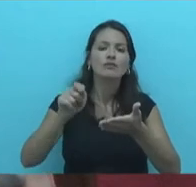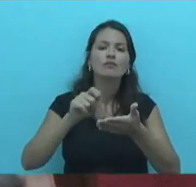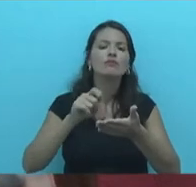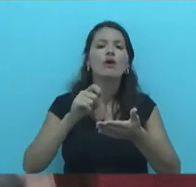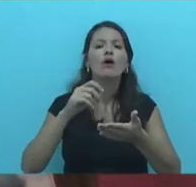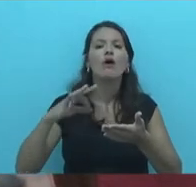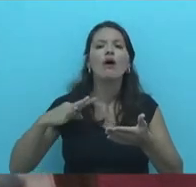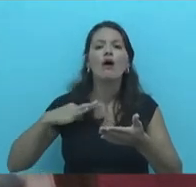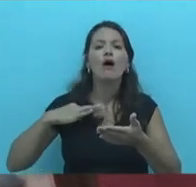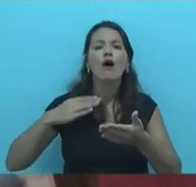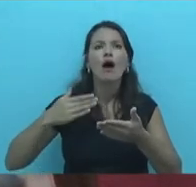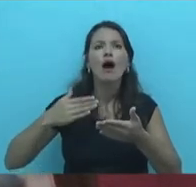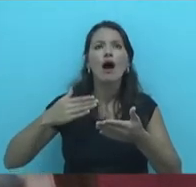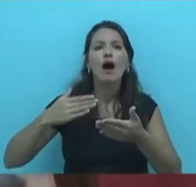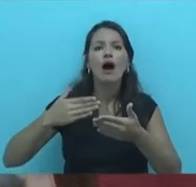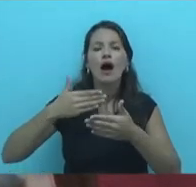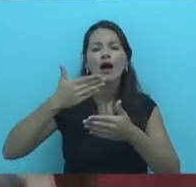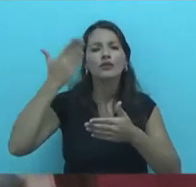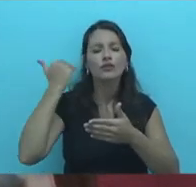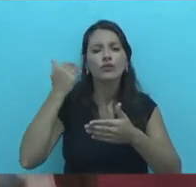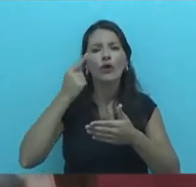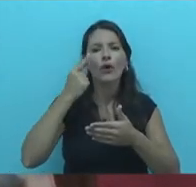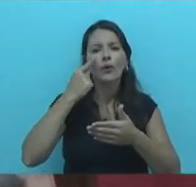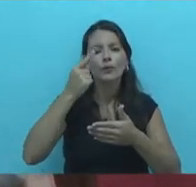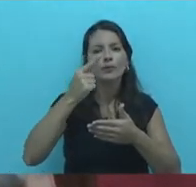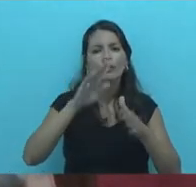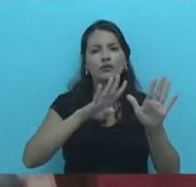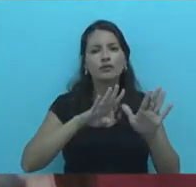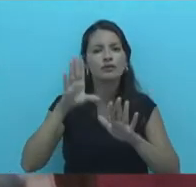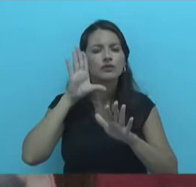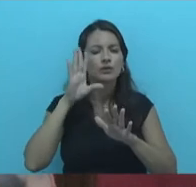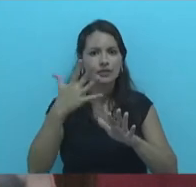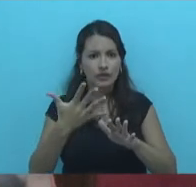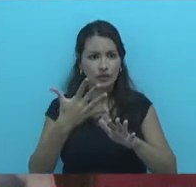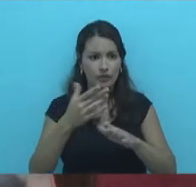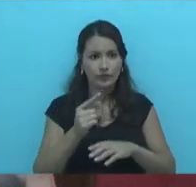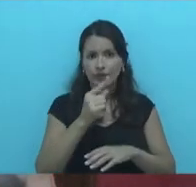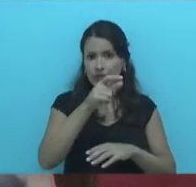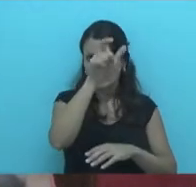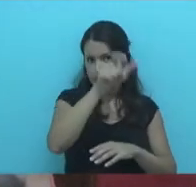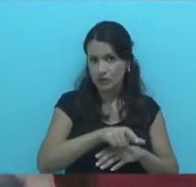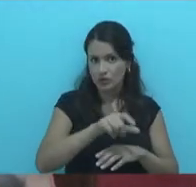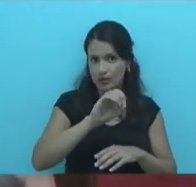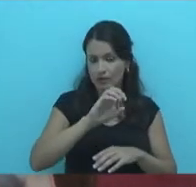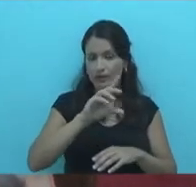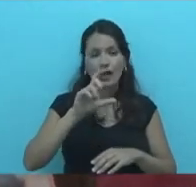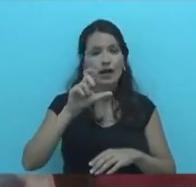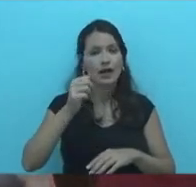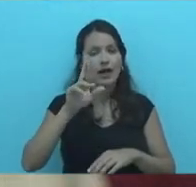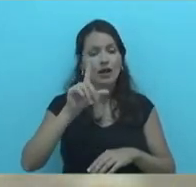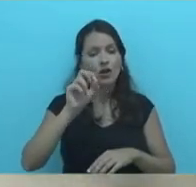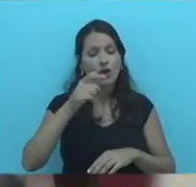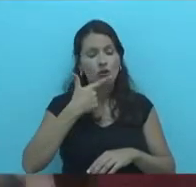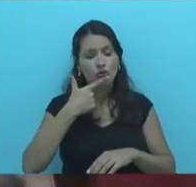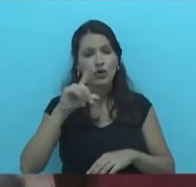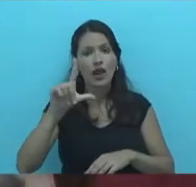destacar el papel de Carlos Saavedra Lamas, que provocó que saliera